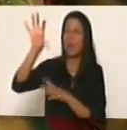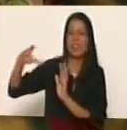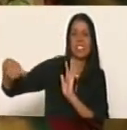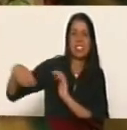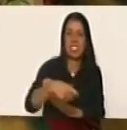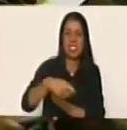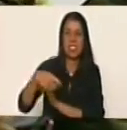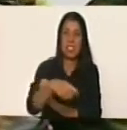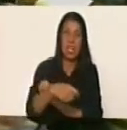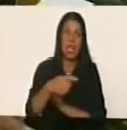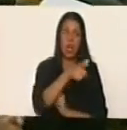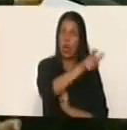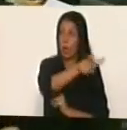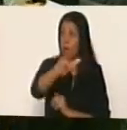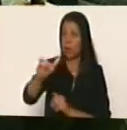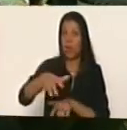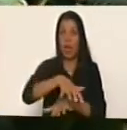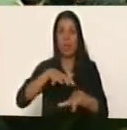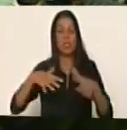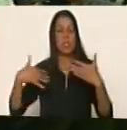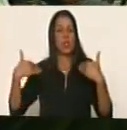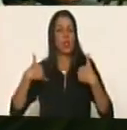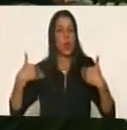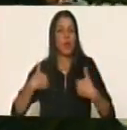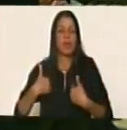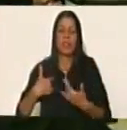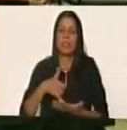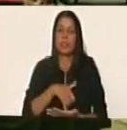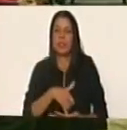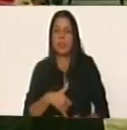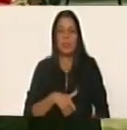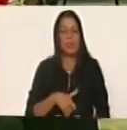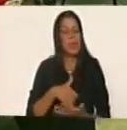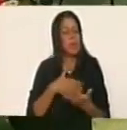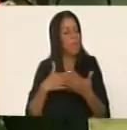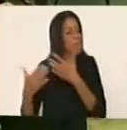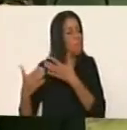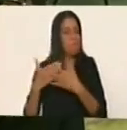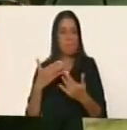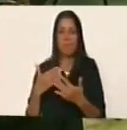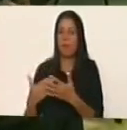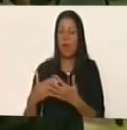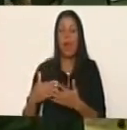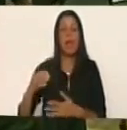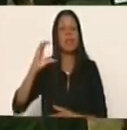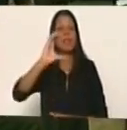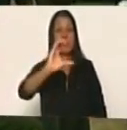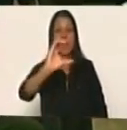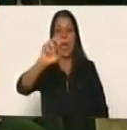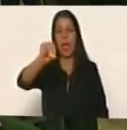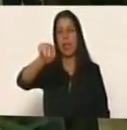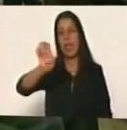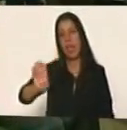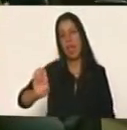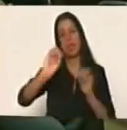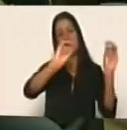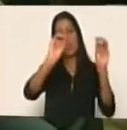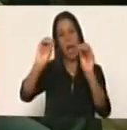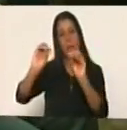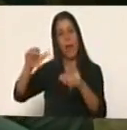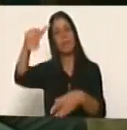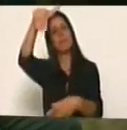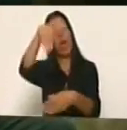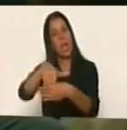y cada uno de nosotros, no me queda la menor duda que el día que programe el Consejo Nacional Electoral estas elecciones,